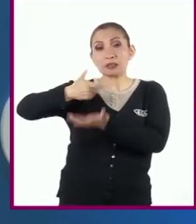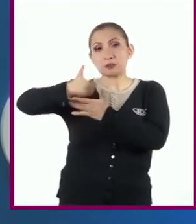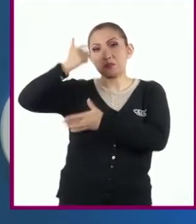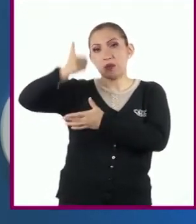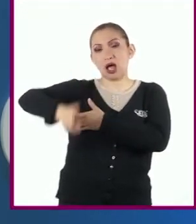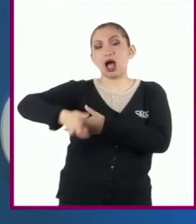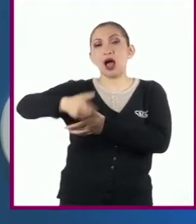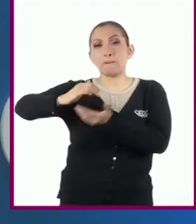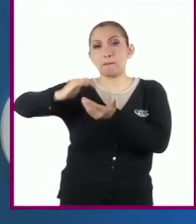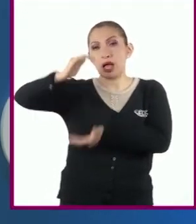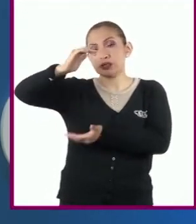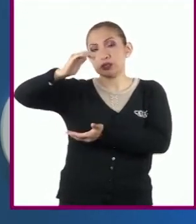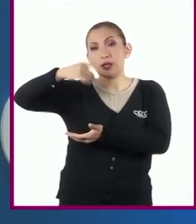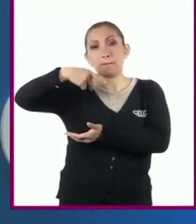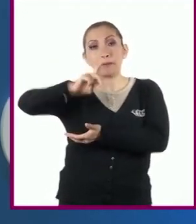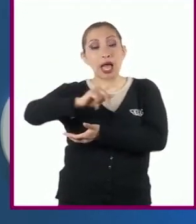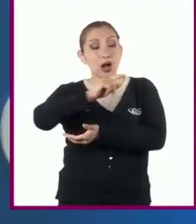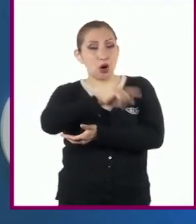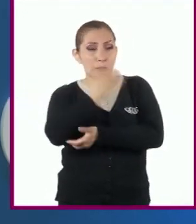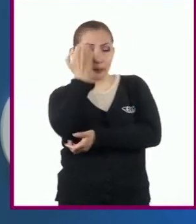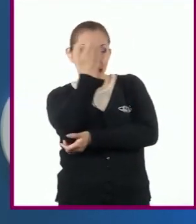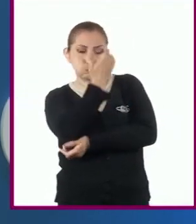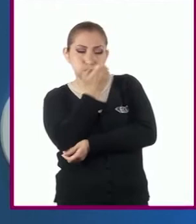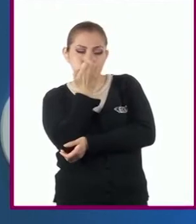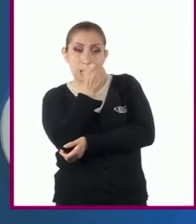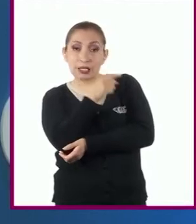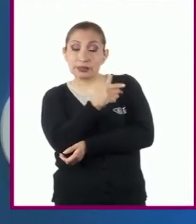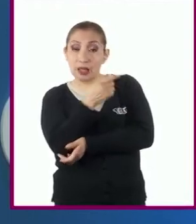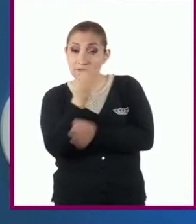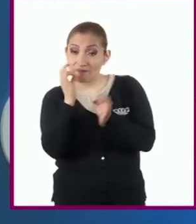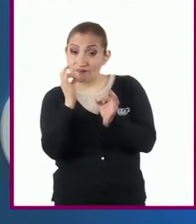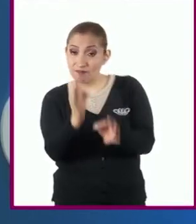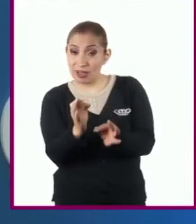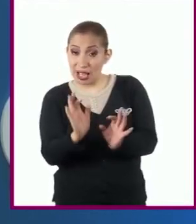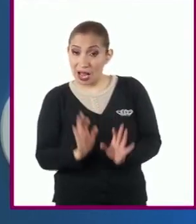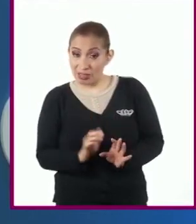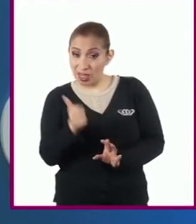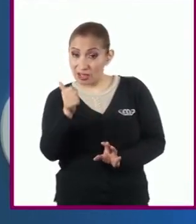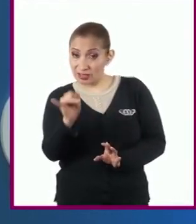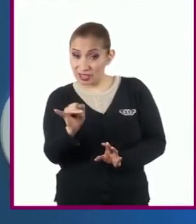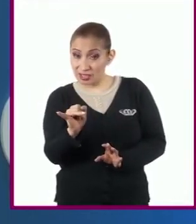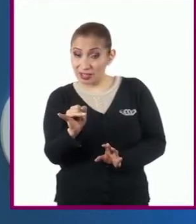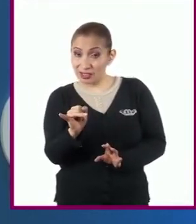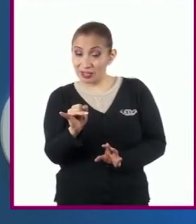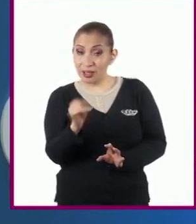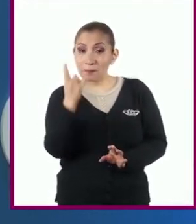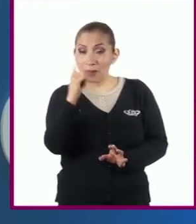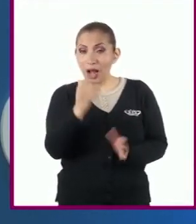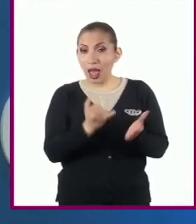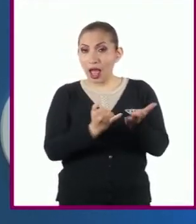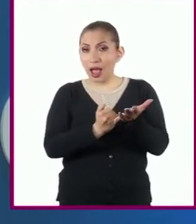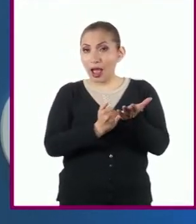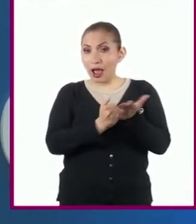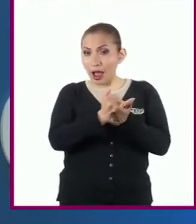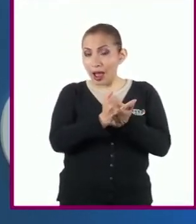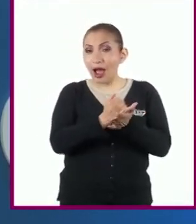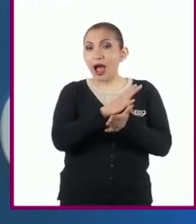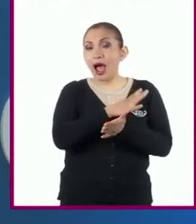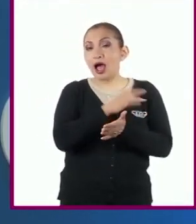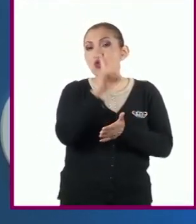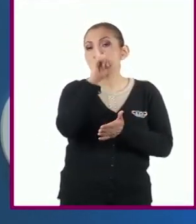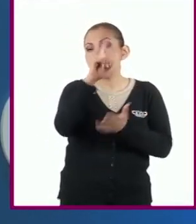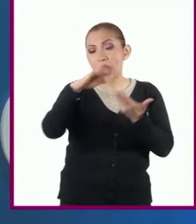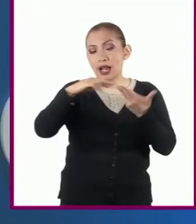paga. Pero como estudiamos, esta no es una característica suficiente para determinar que